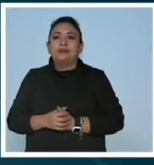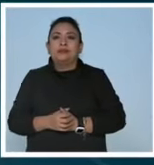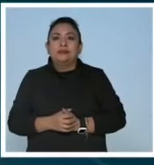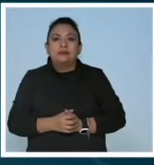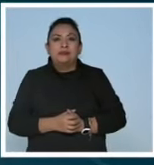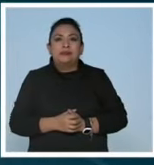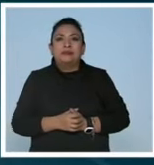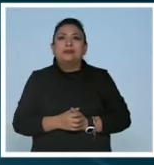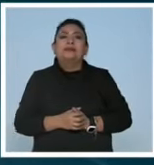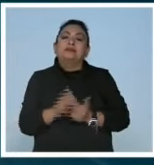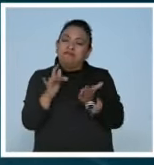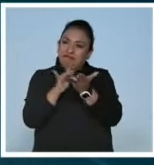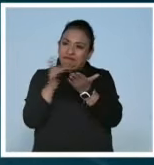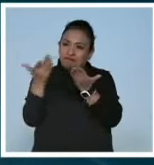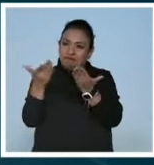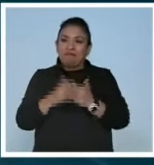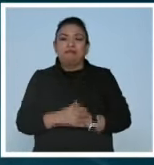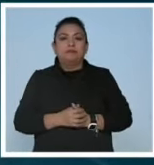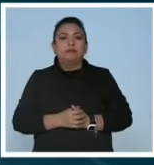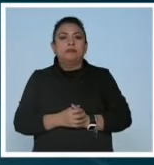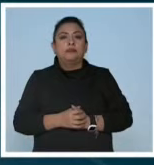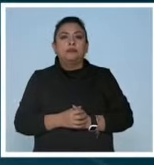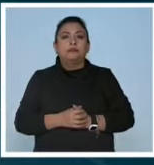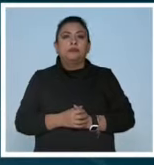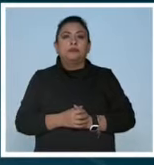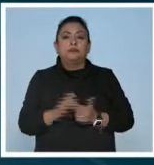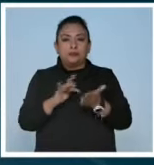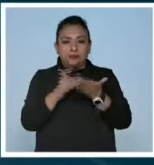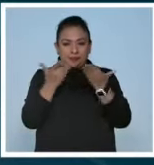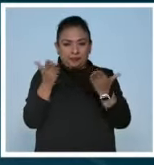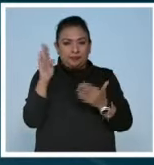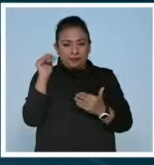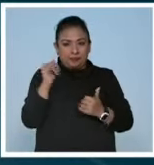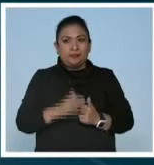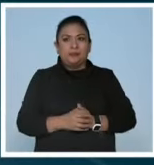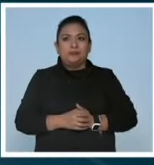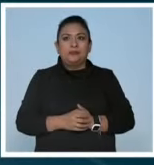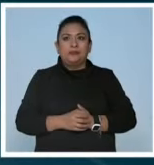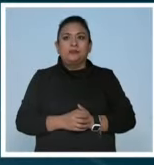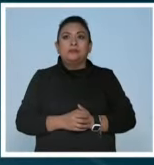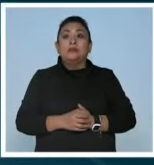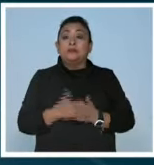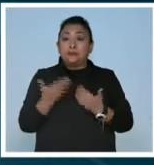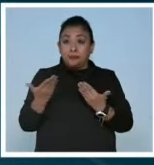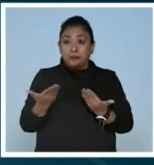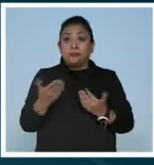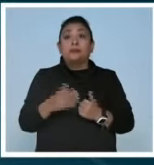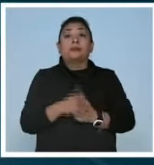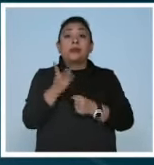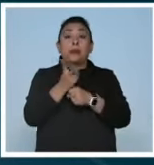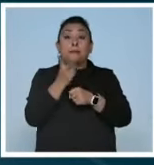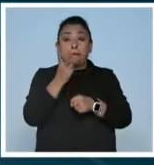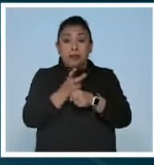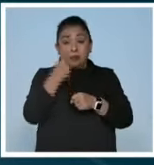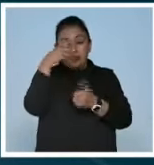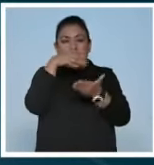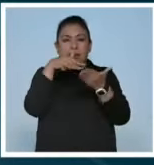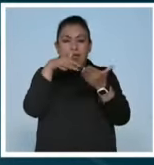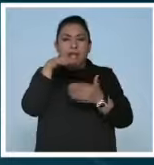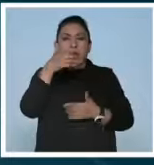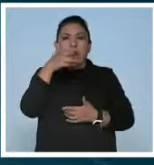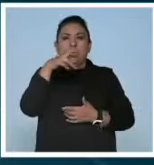Estuviste presente, Margo. Muchas gracias. Muchas gracias a ustedes. Hasta luego. Hasta luego. Pues ahí está la invitación a leer